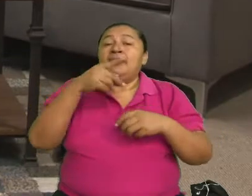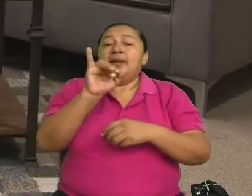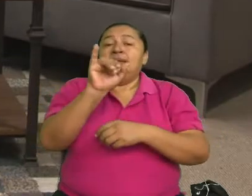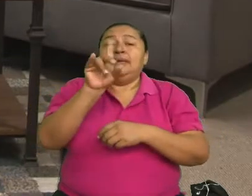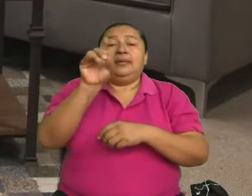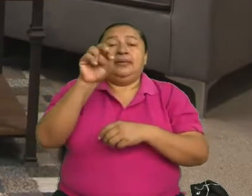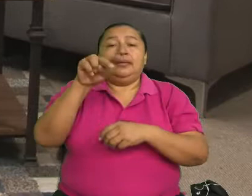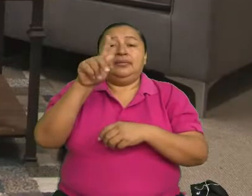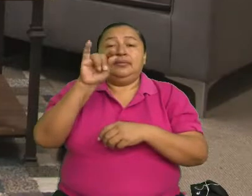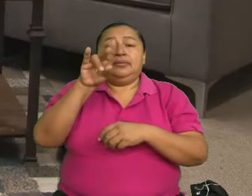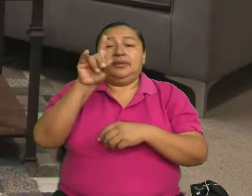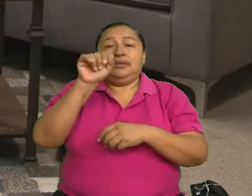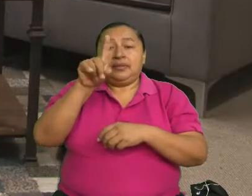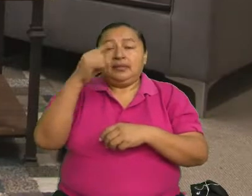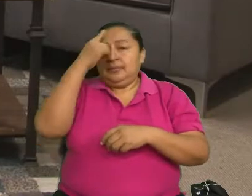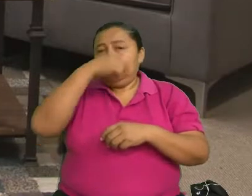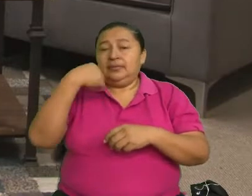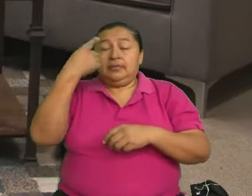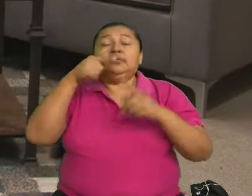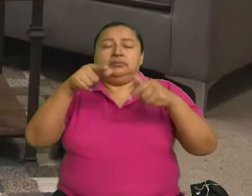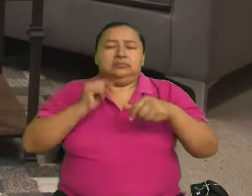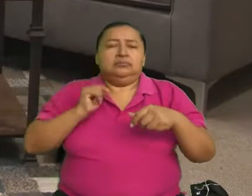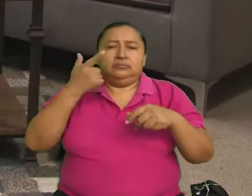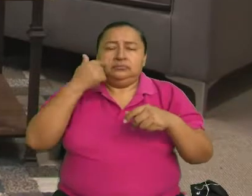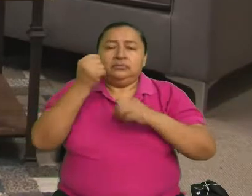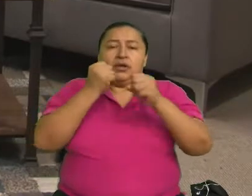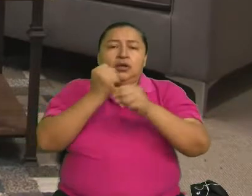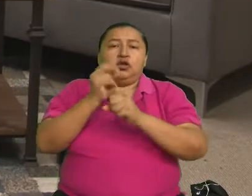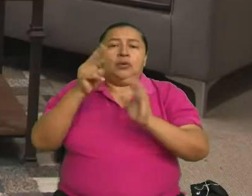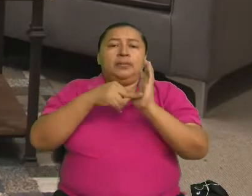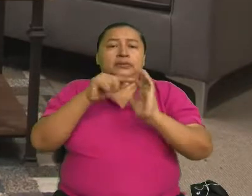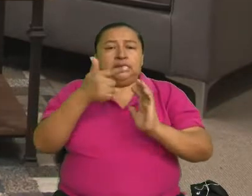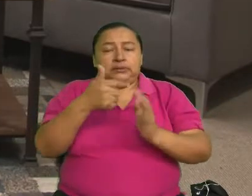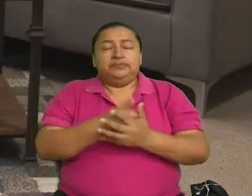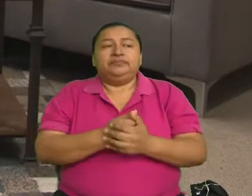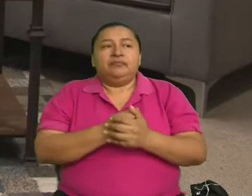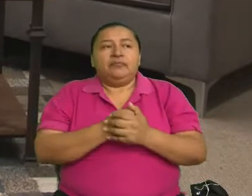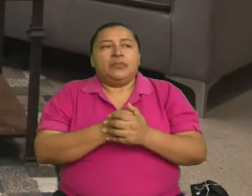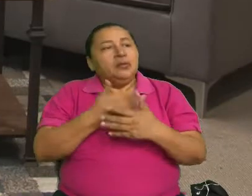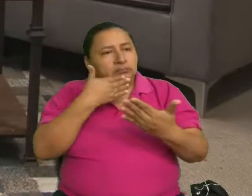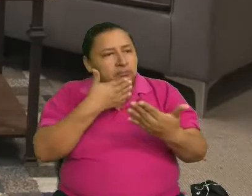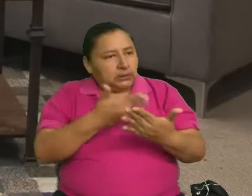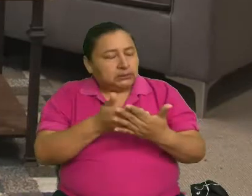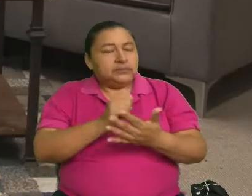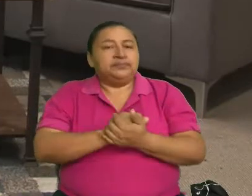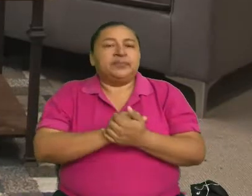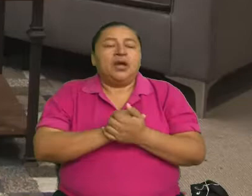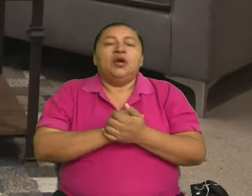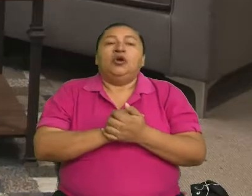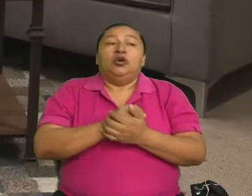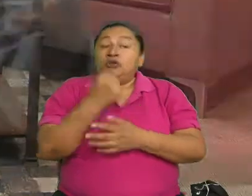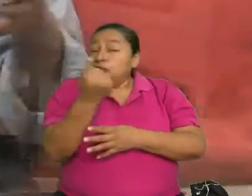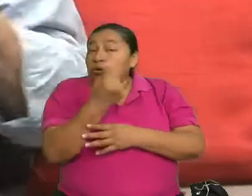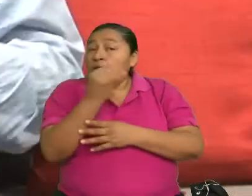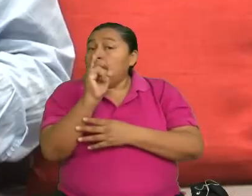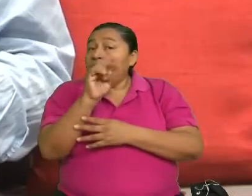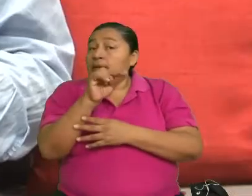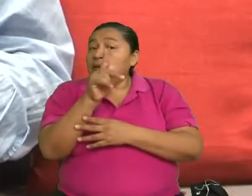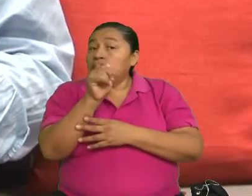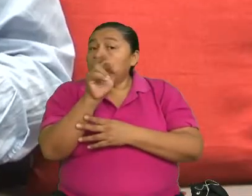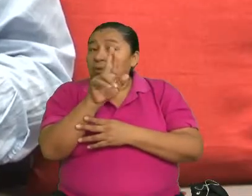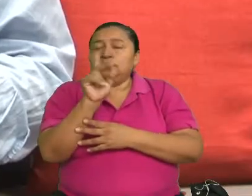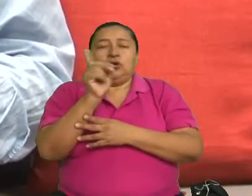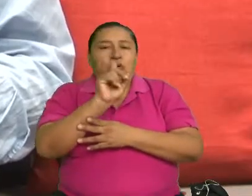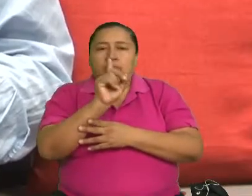aporte gastronómico que lo hemos visto desde el año 2007? Muchas gracias. No solo el INTUR. Okay. El INTUR ha hecho